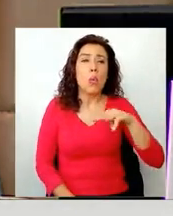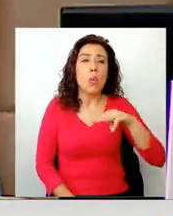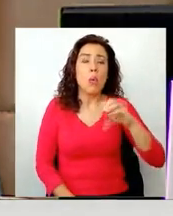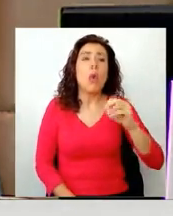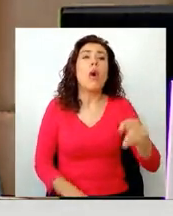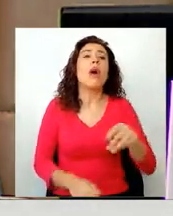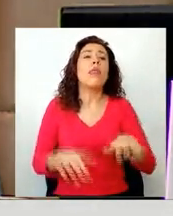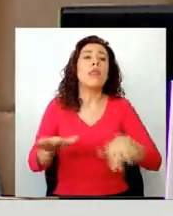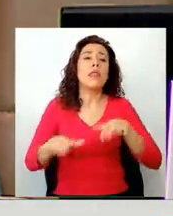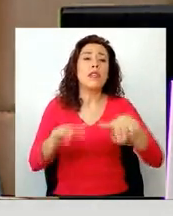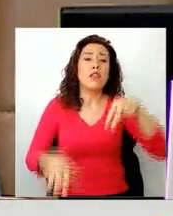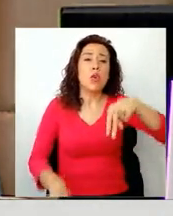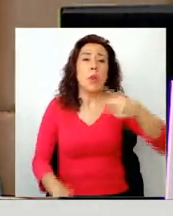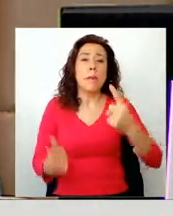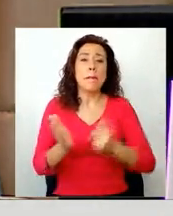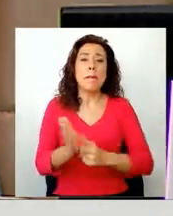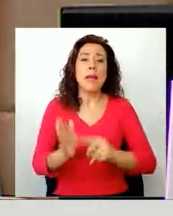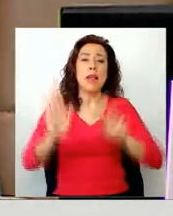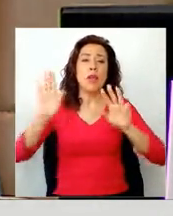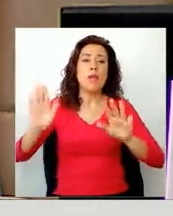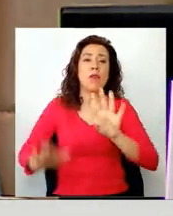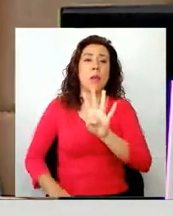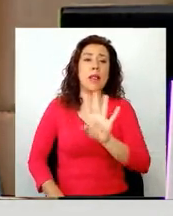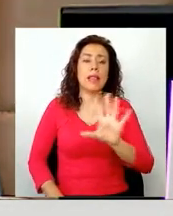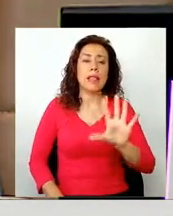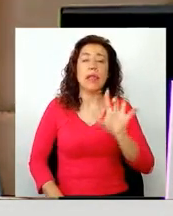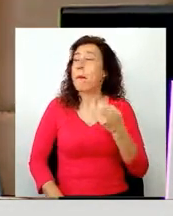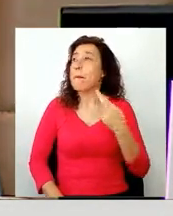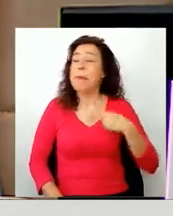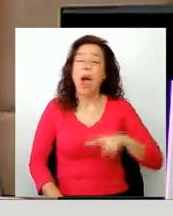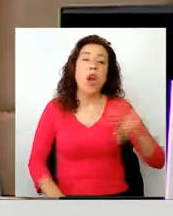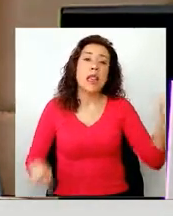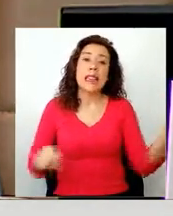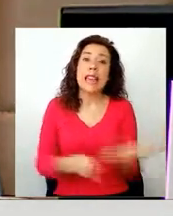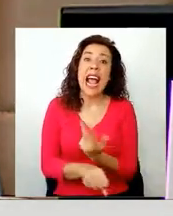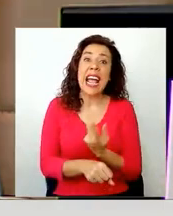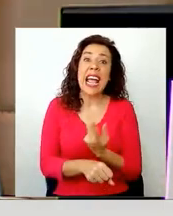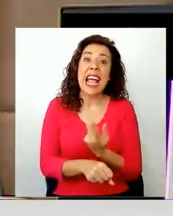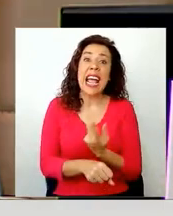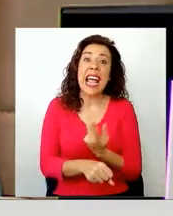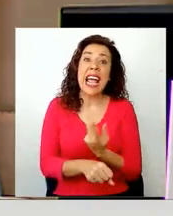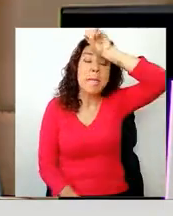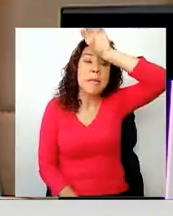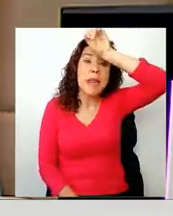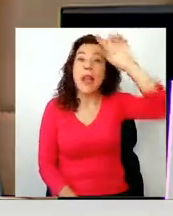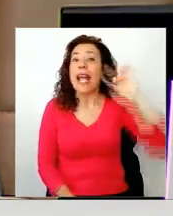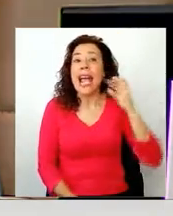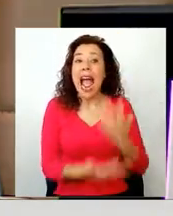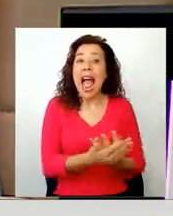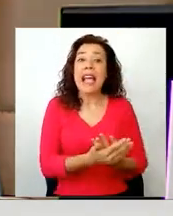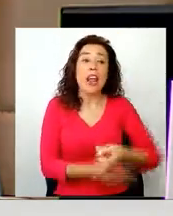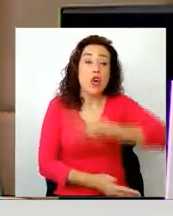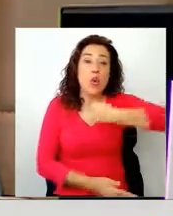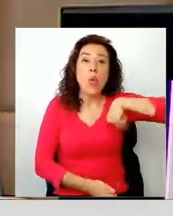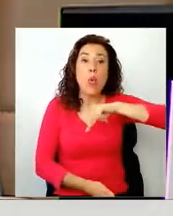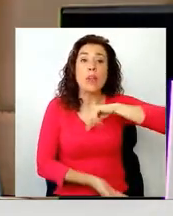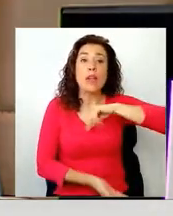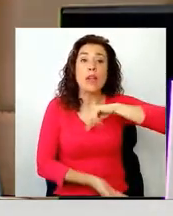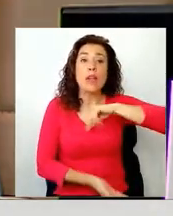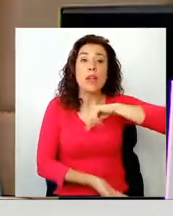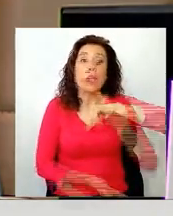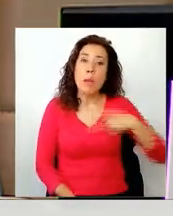junio de 1945 es la peor tragedia minera que ha existido en nuestro país y una de las peores del